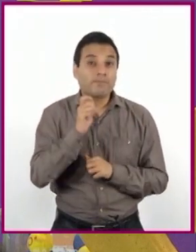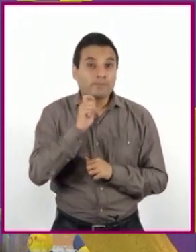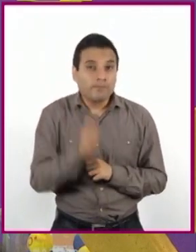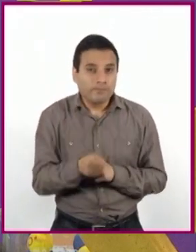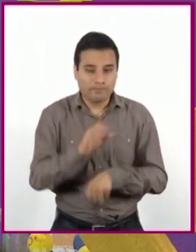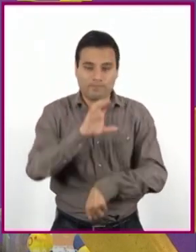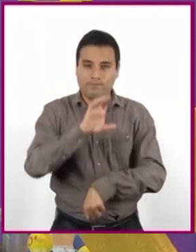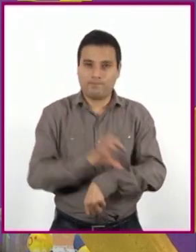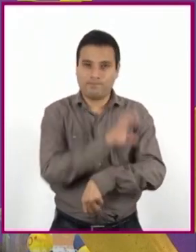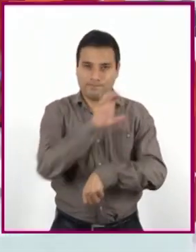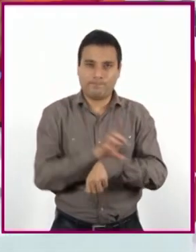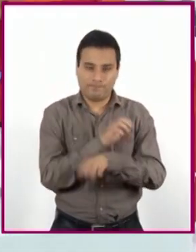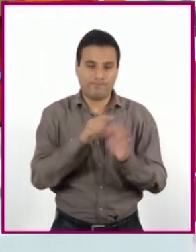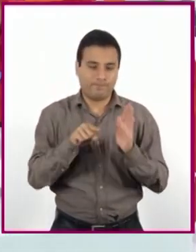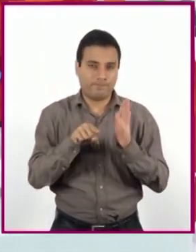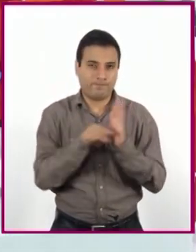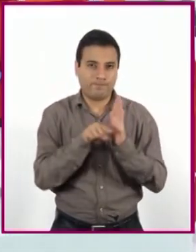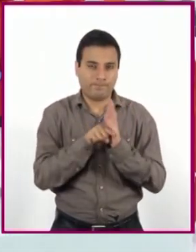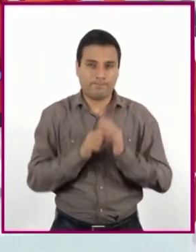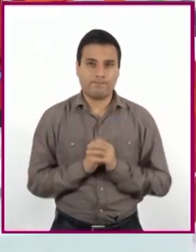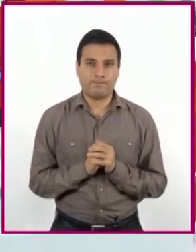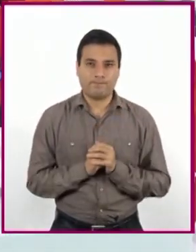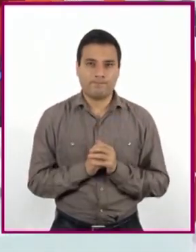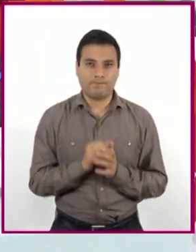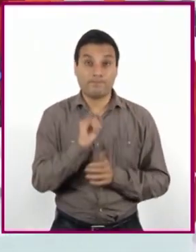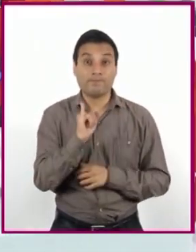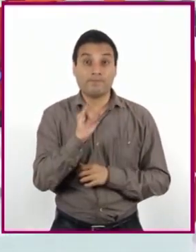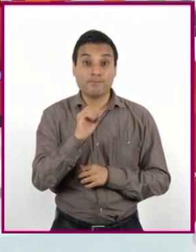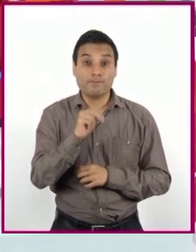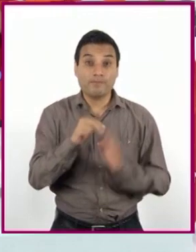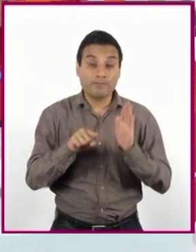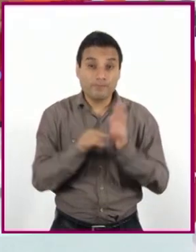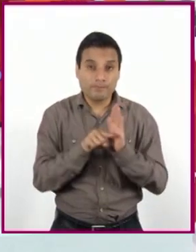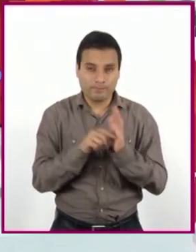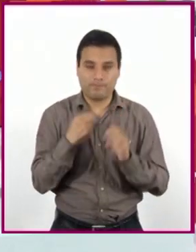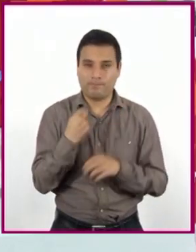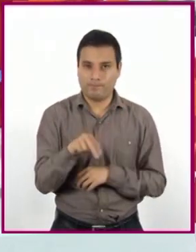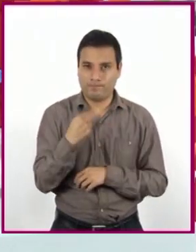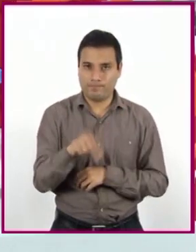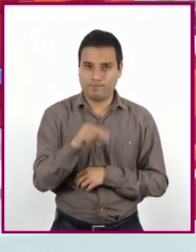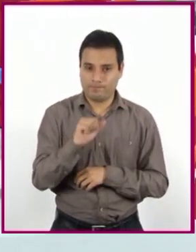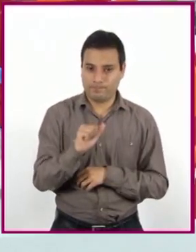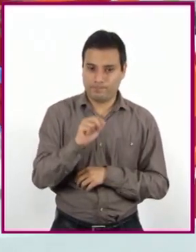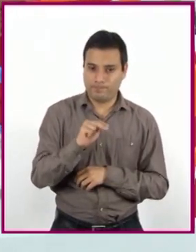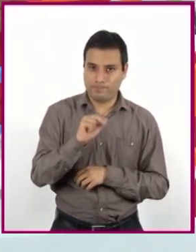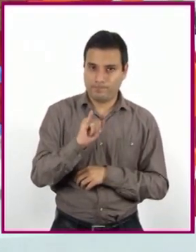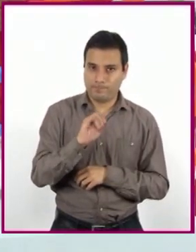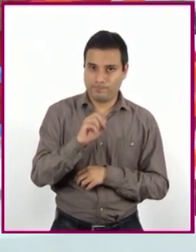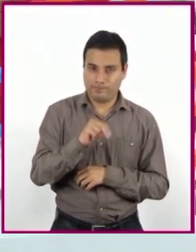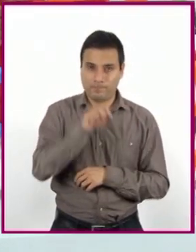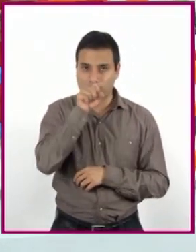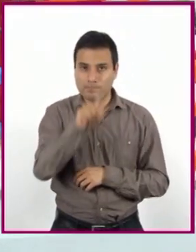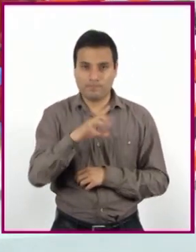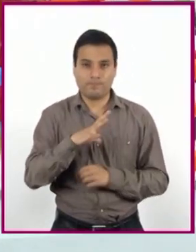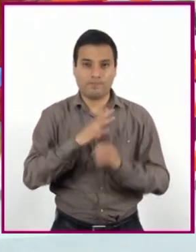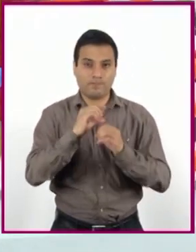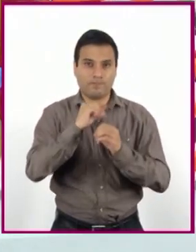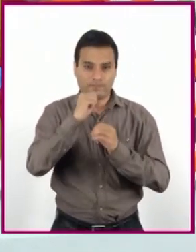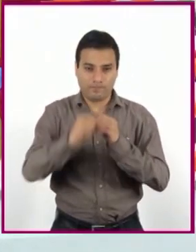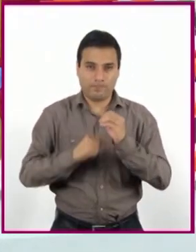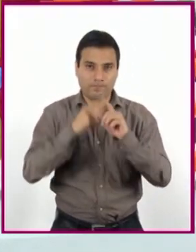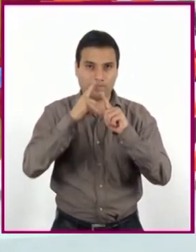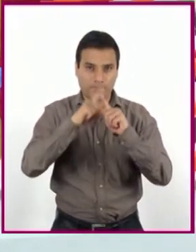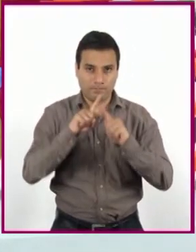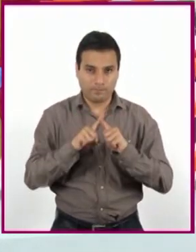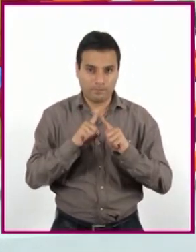neta negativa. A los iones negativos se les llama aniones. De igual forma, hay átomos de elementos que pueden